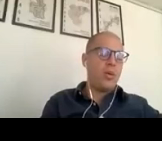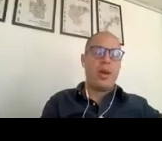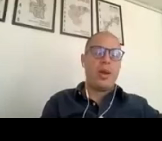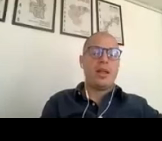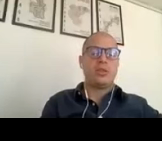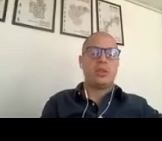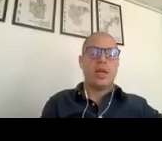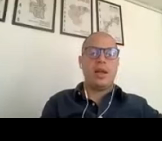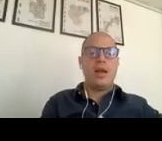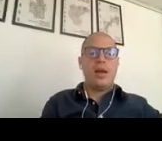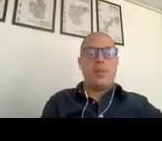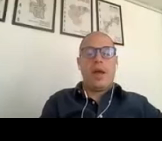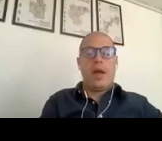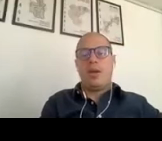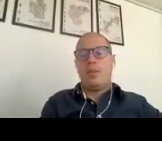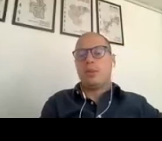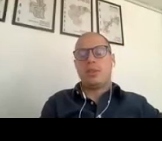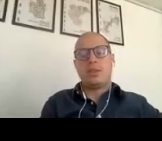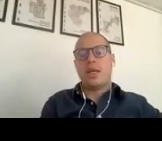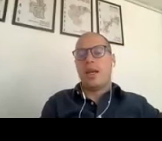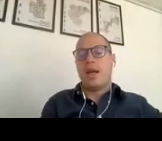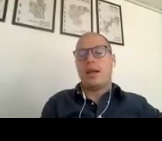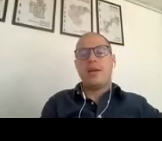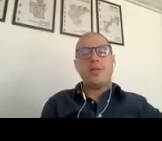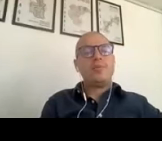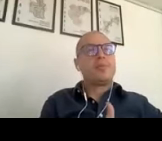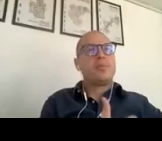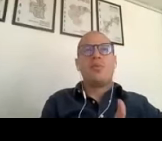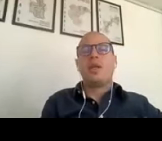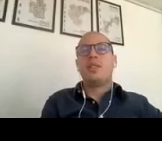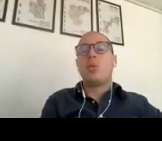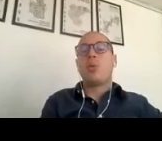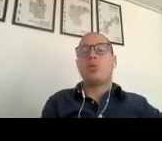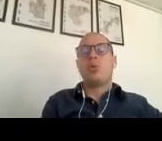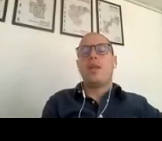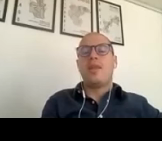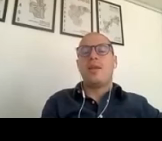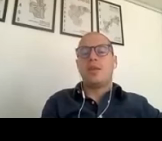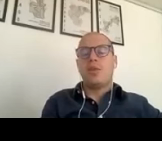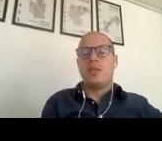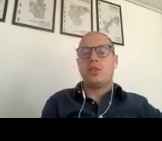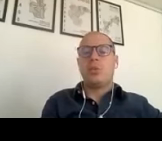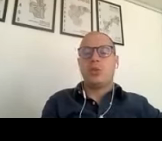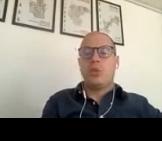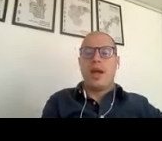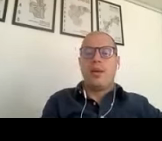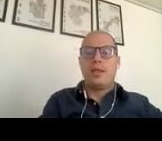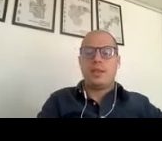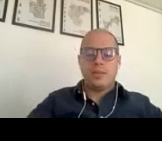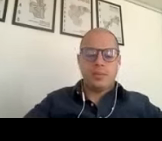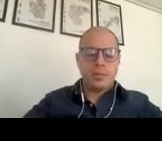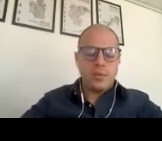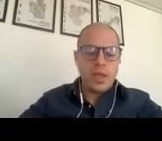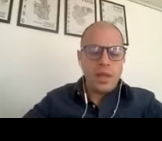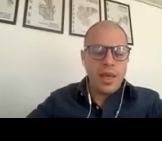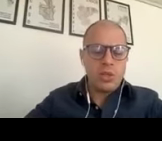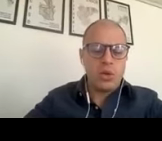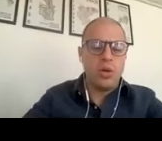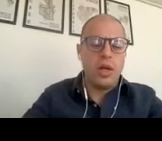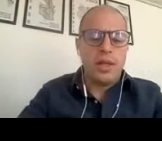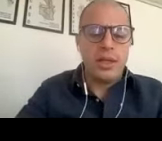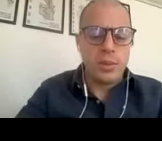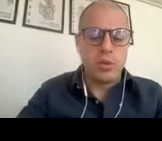de movilidad social. Para mí, pues es generar diferentes oportunidades a diferentes grupos vulnerables. De